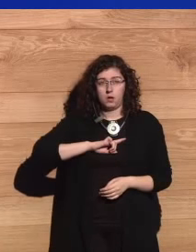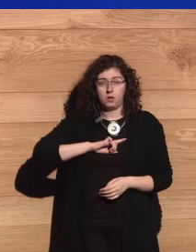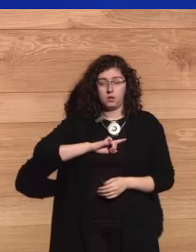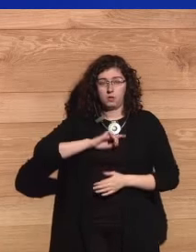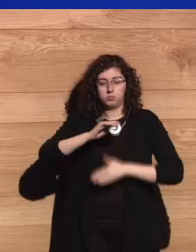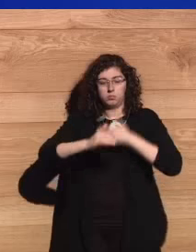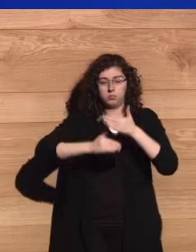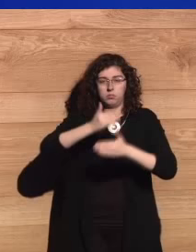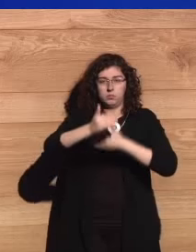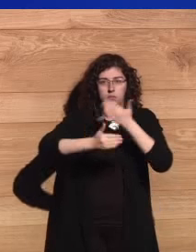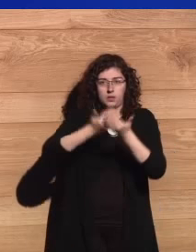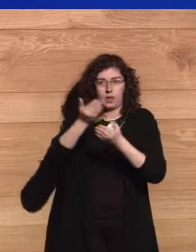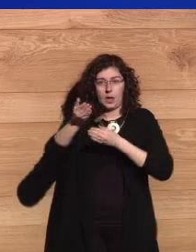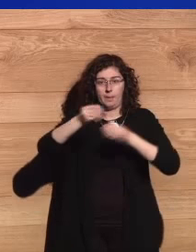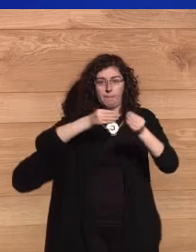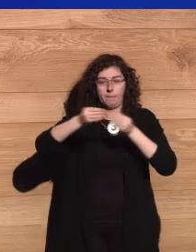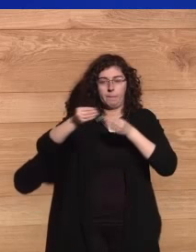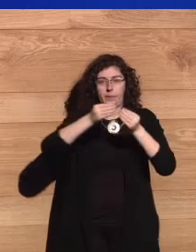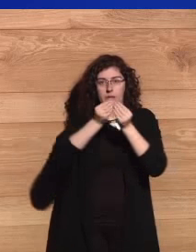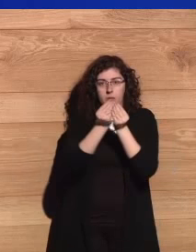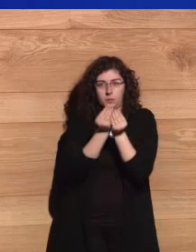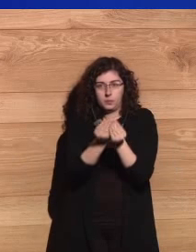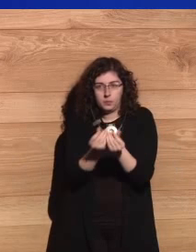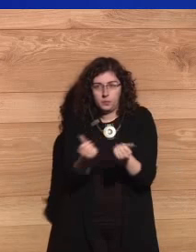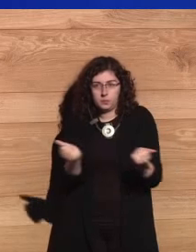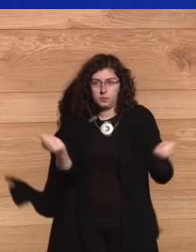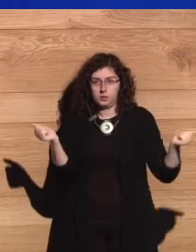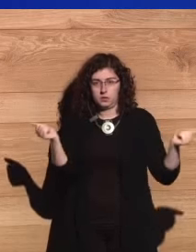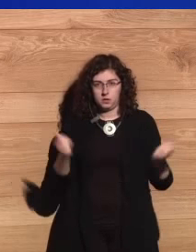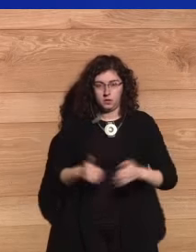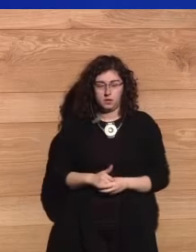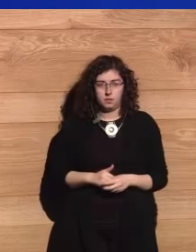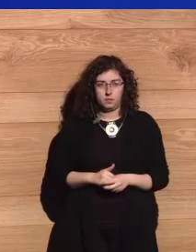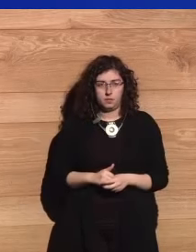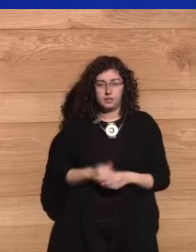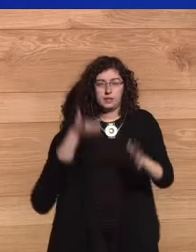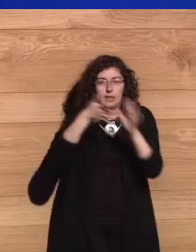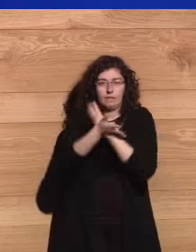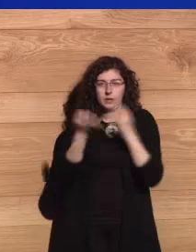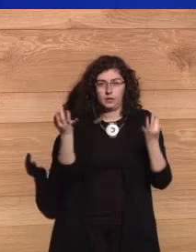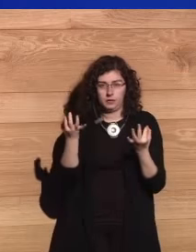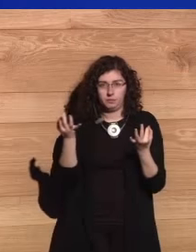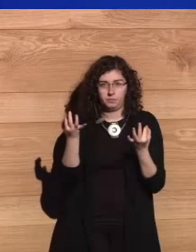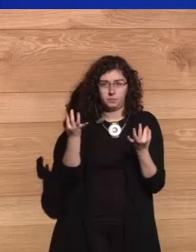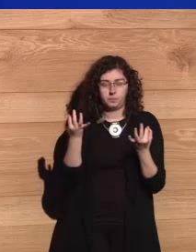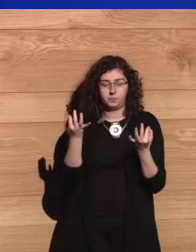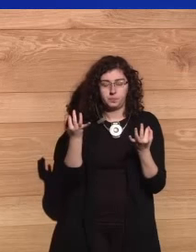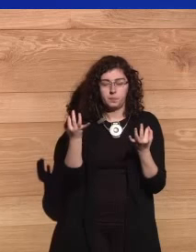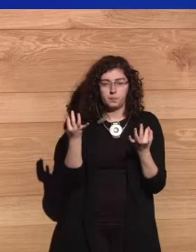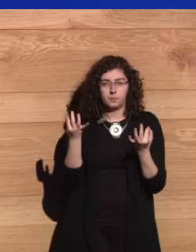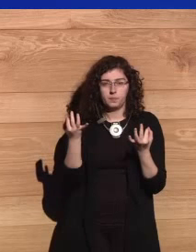hacia la desmaterialización de las operaciones, que consiste en